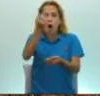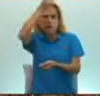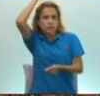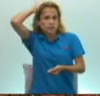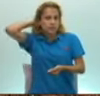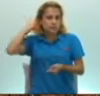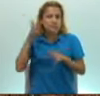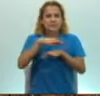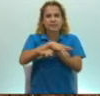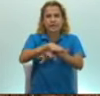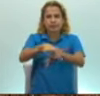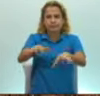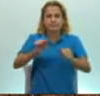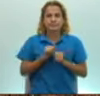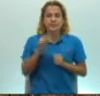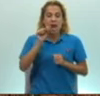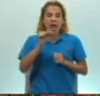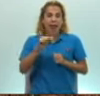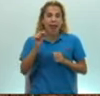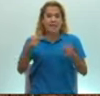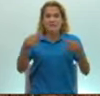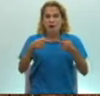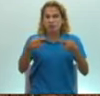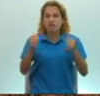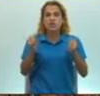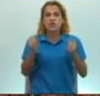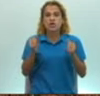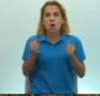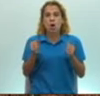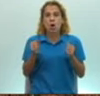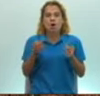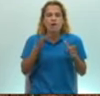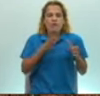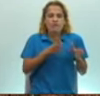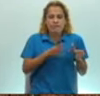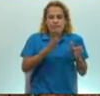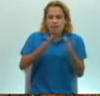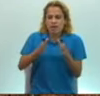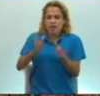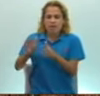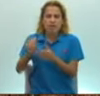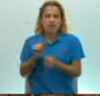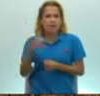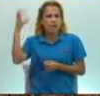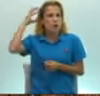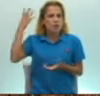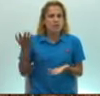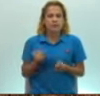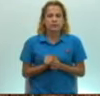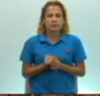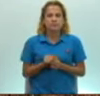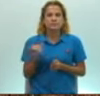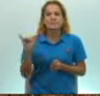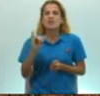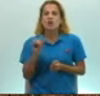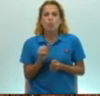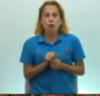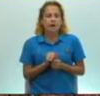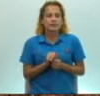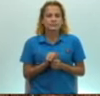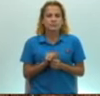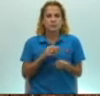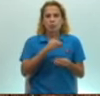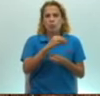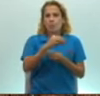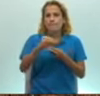conquistas romanas, la expansión, la evolución de Roma. Y esas contradicciones entre el consulado, el senado, el